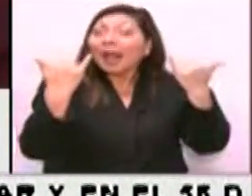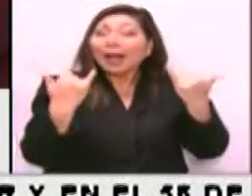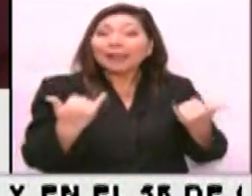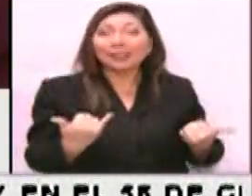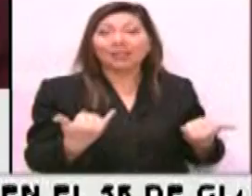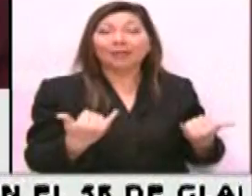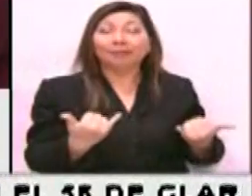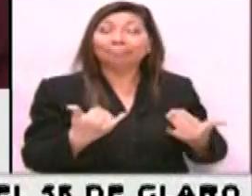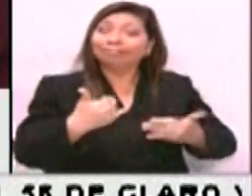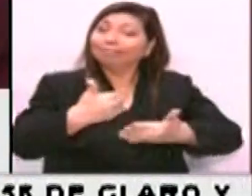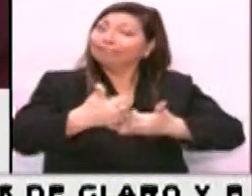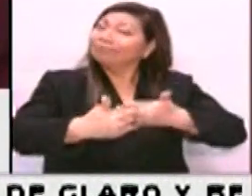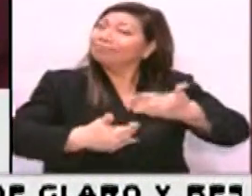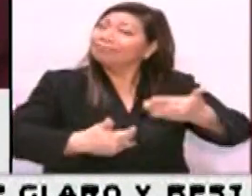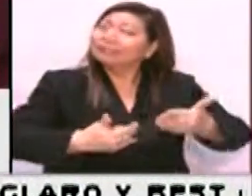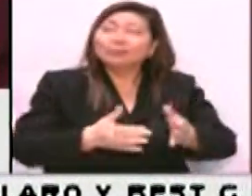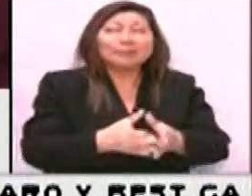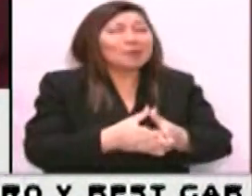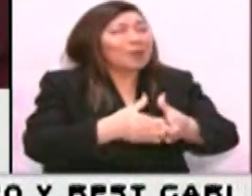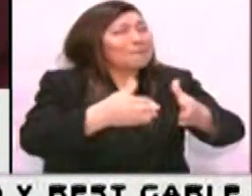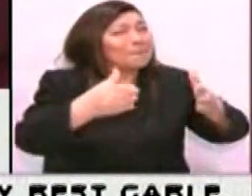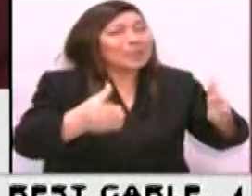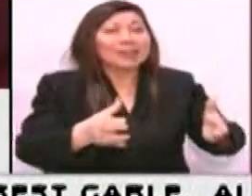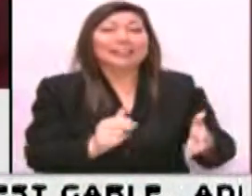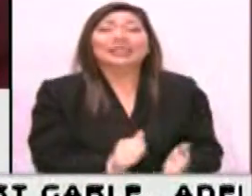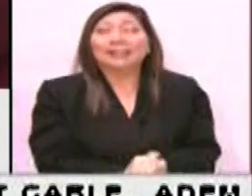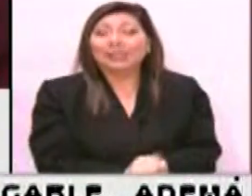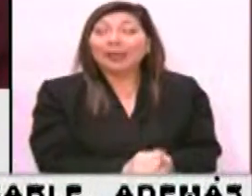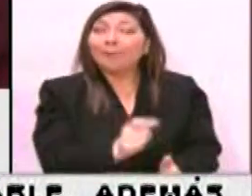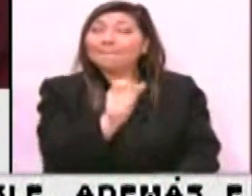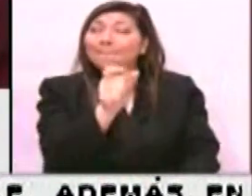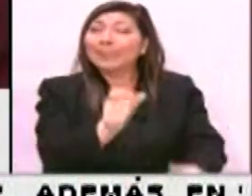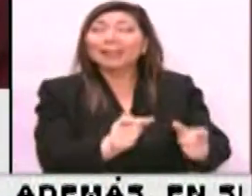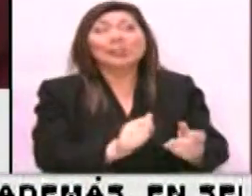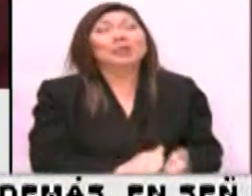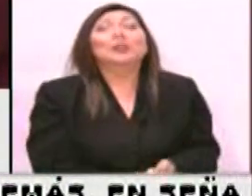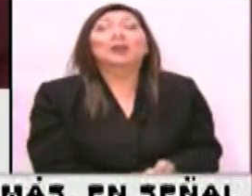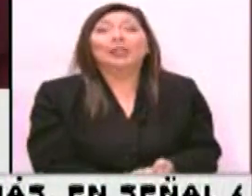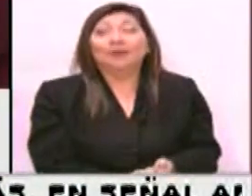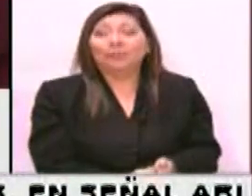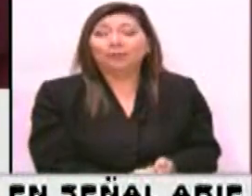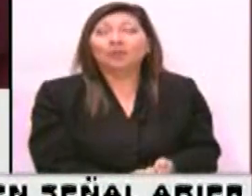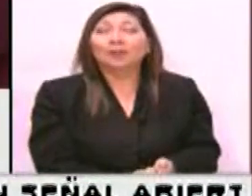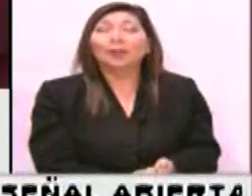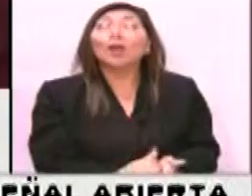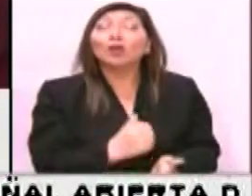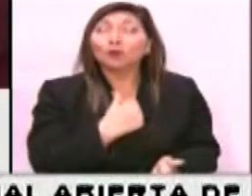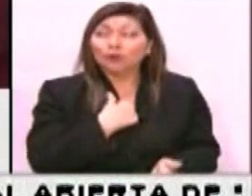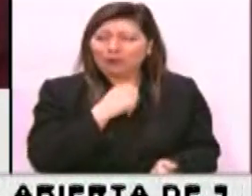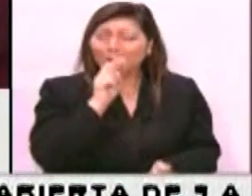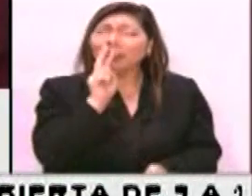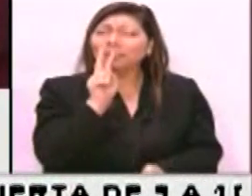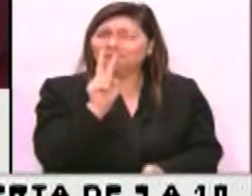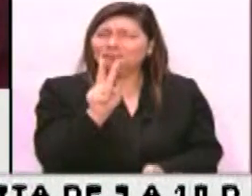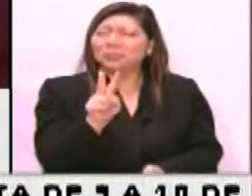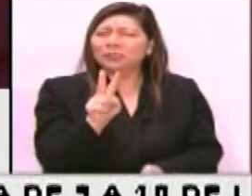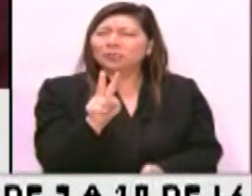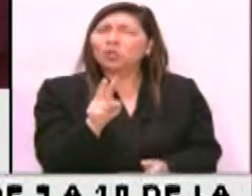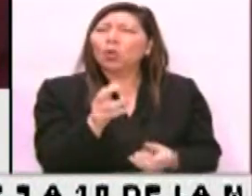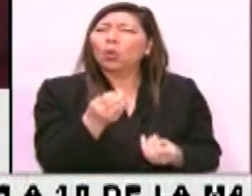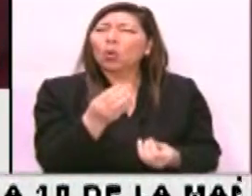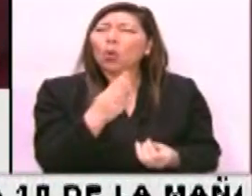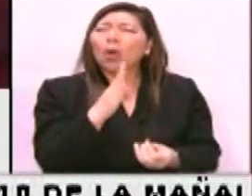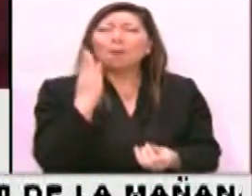por aquí pasaron inmensos personajes. Yo he visto cómo